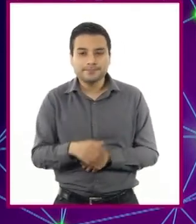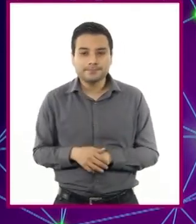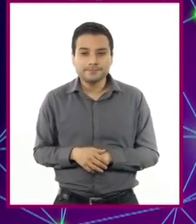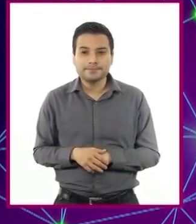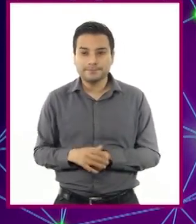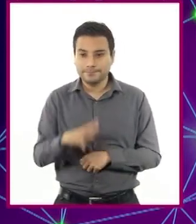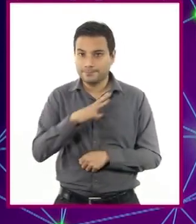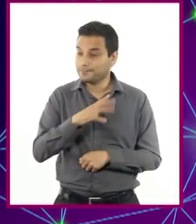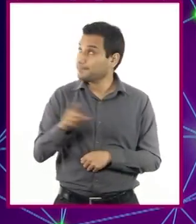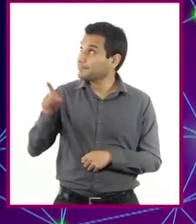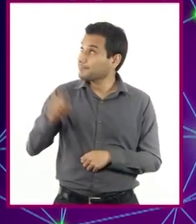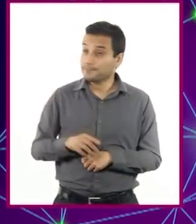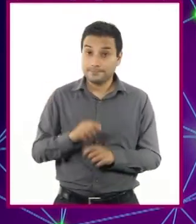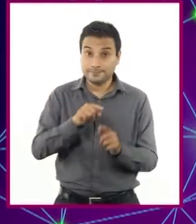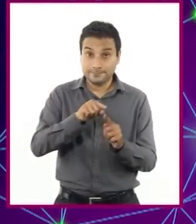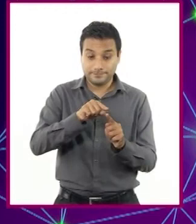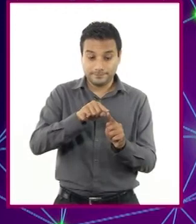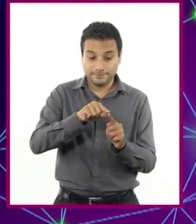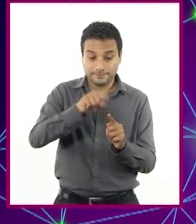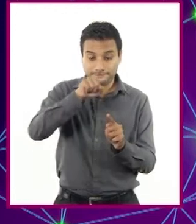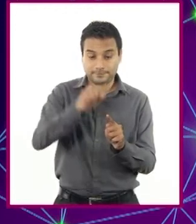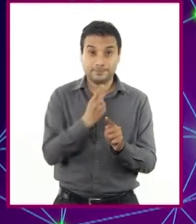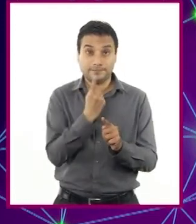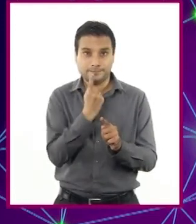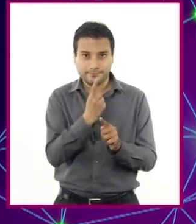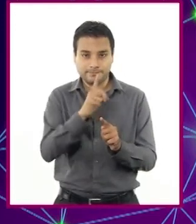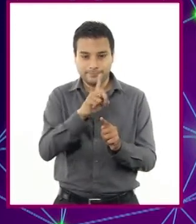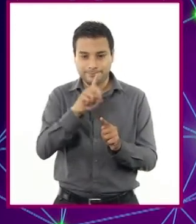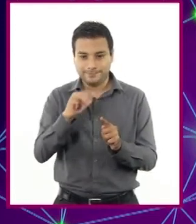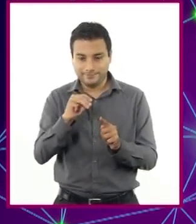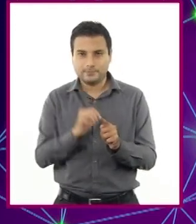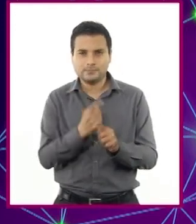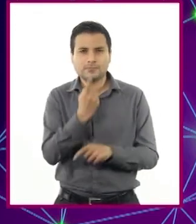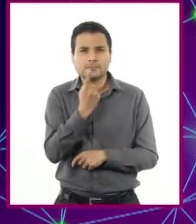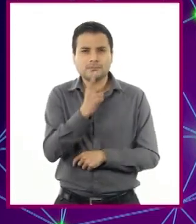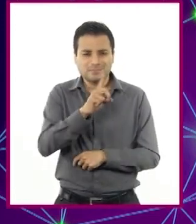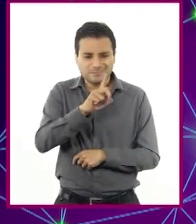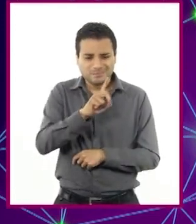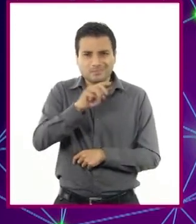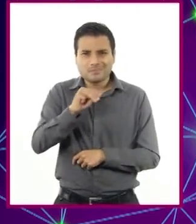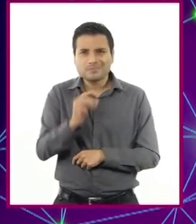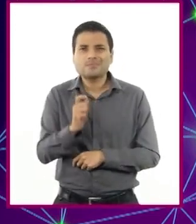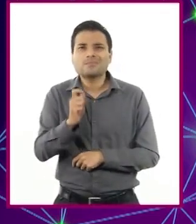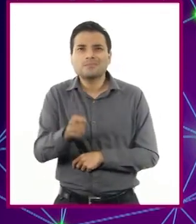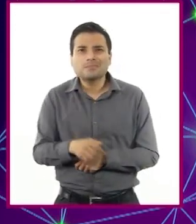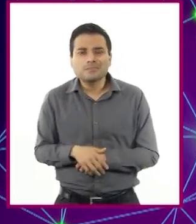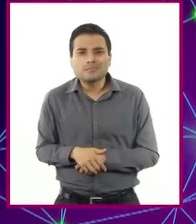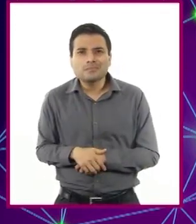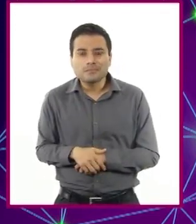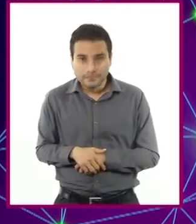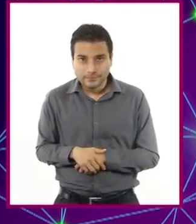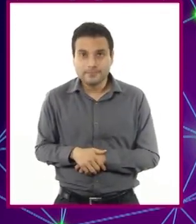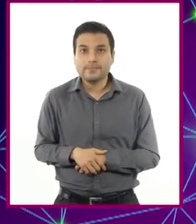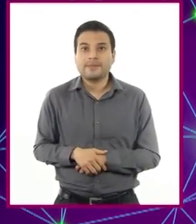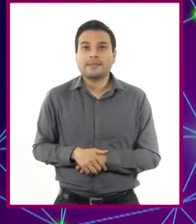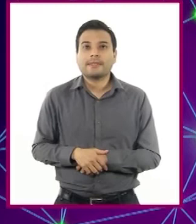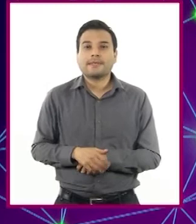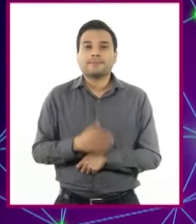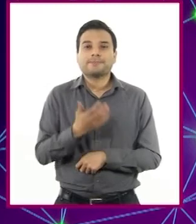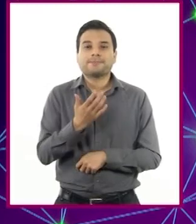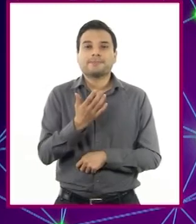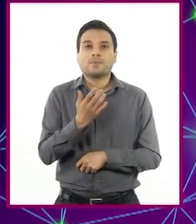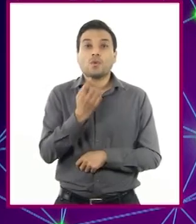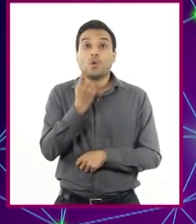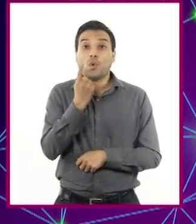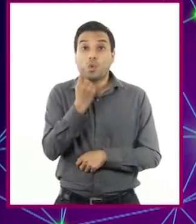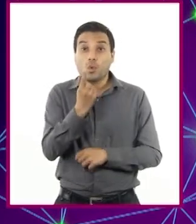decímetro de longitud. Cabe mencionar que 1 decímetro es la 10ª parte de 1 metro, lo que se puede expresar